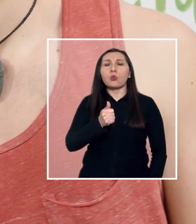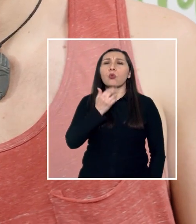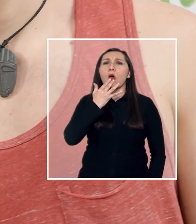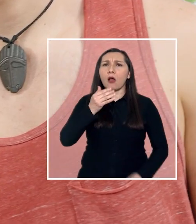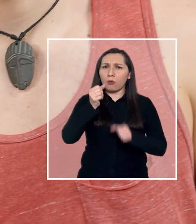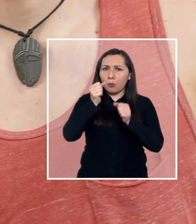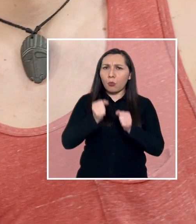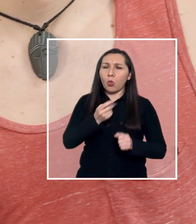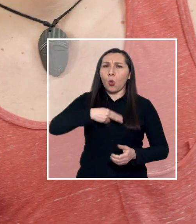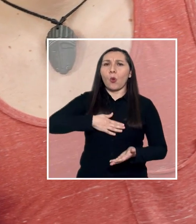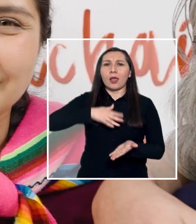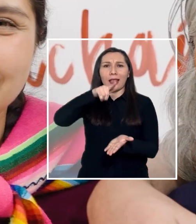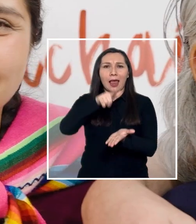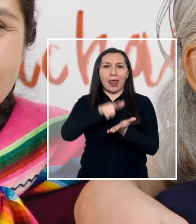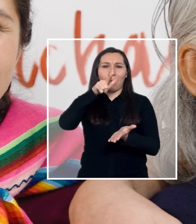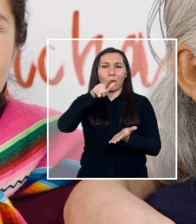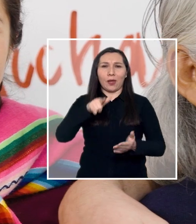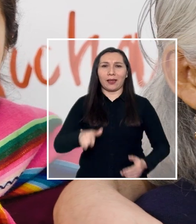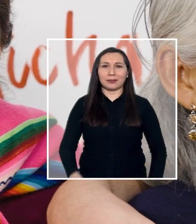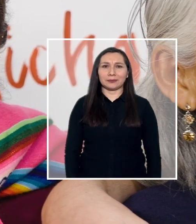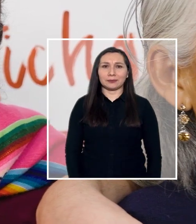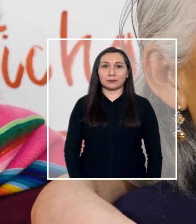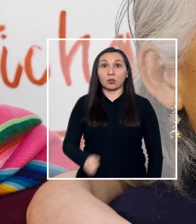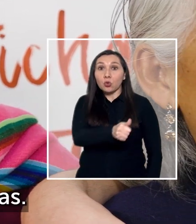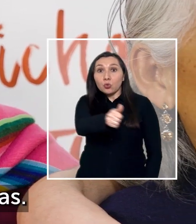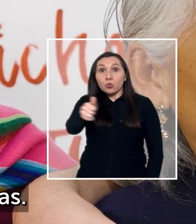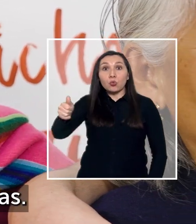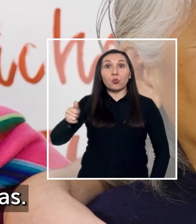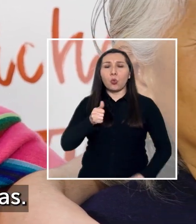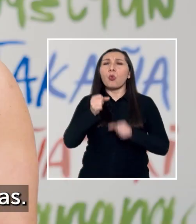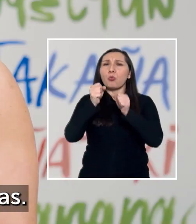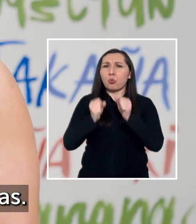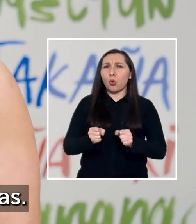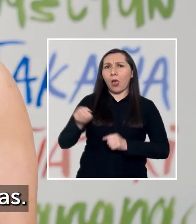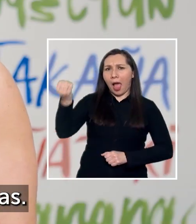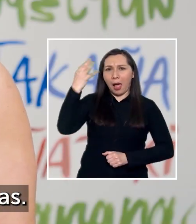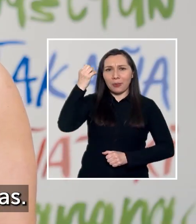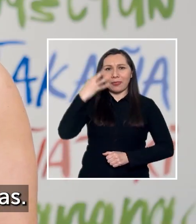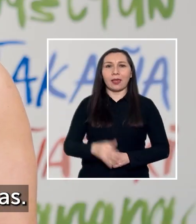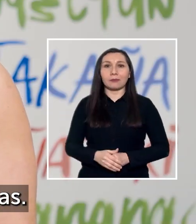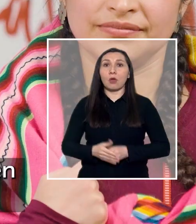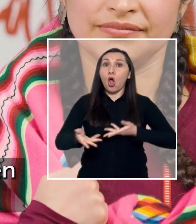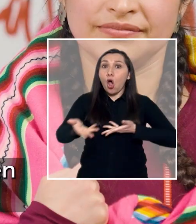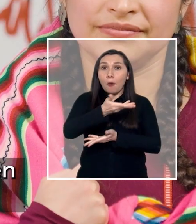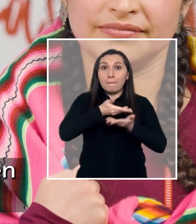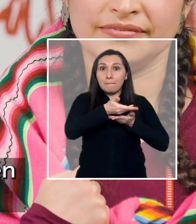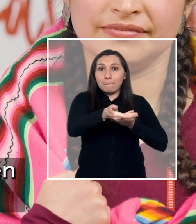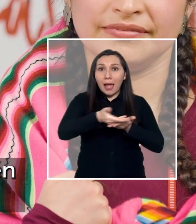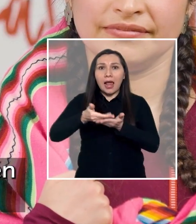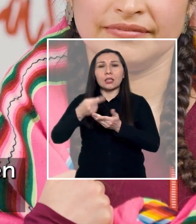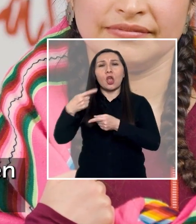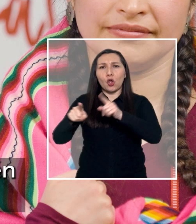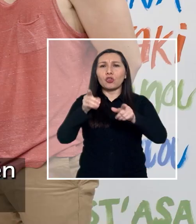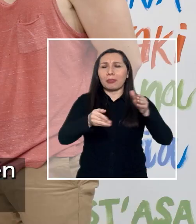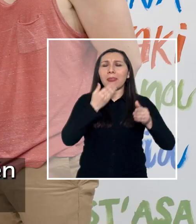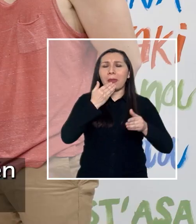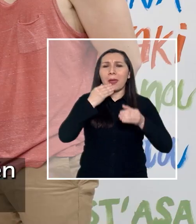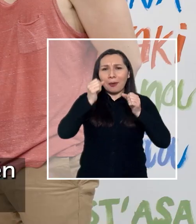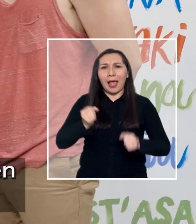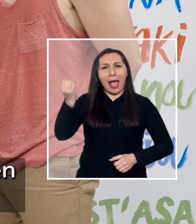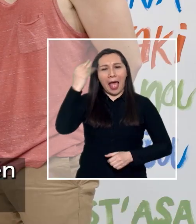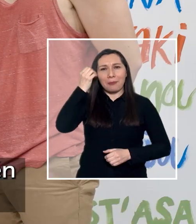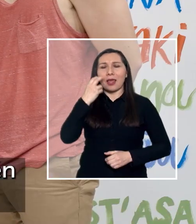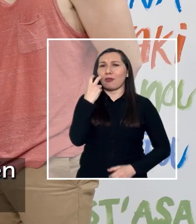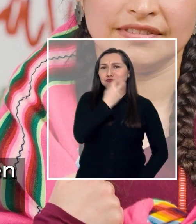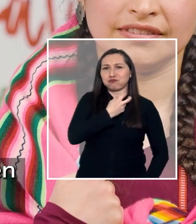Lipinchis atisuman rimaita kay rimaykunata. Ta atoa, eite no mo va ananga. Pues viña tati.